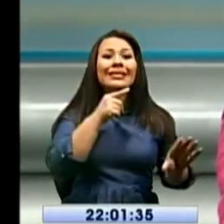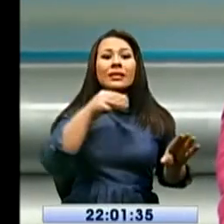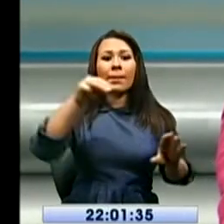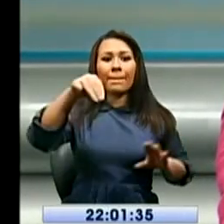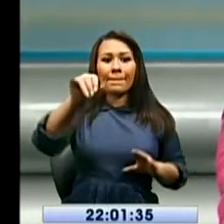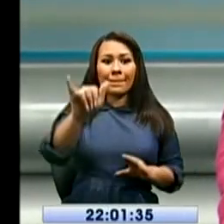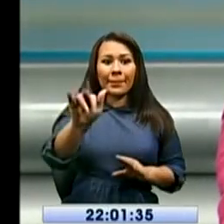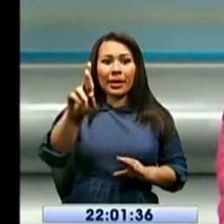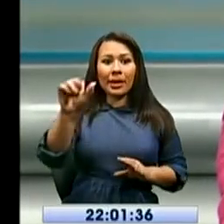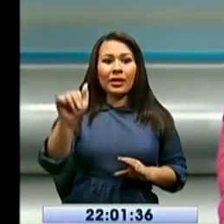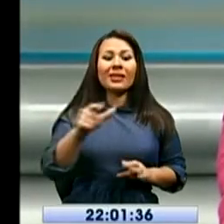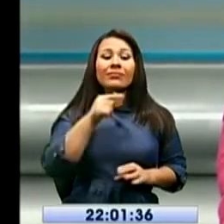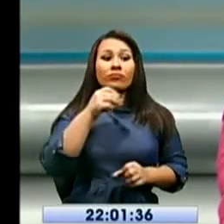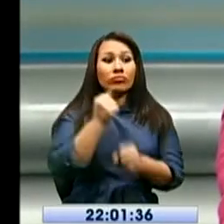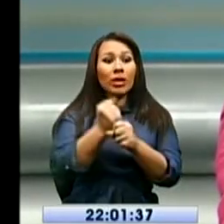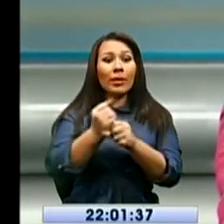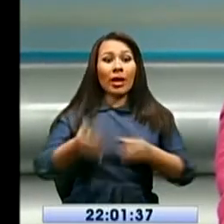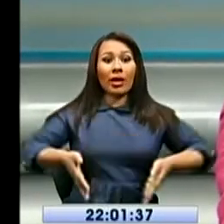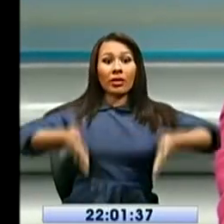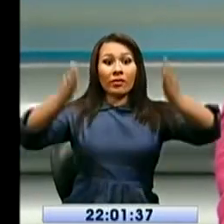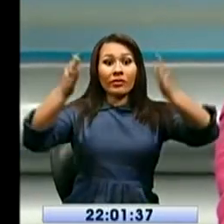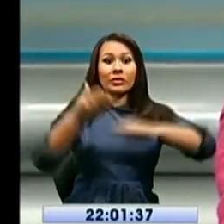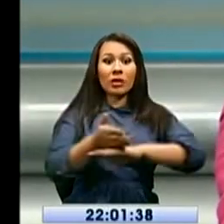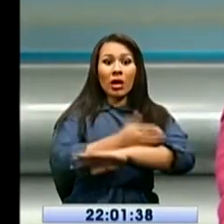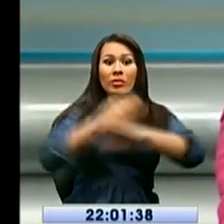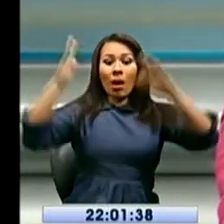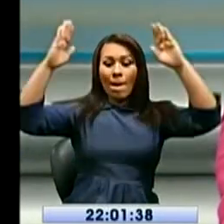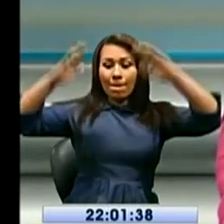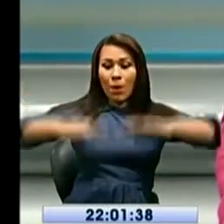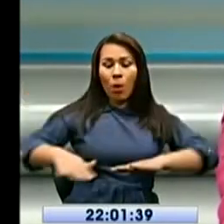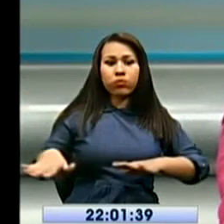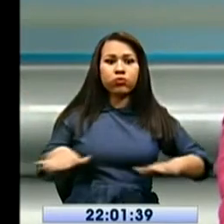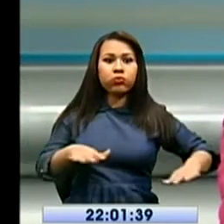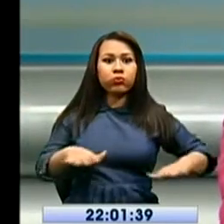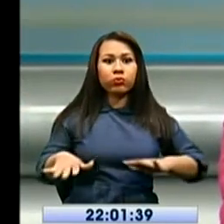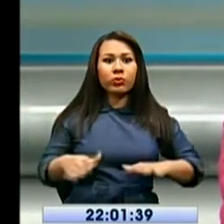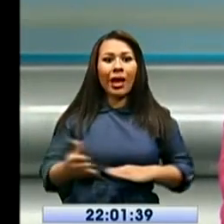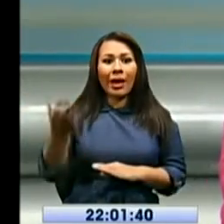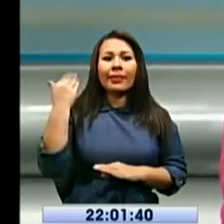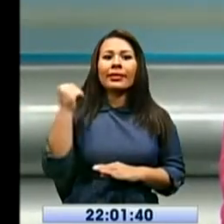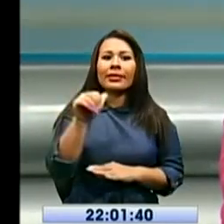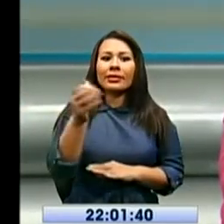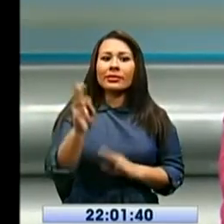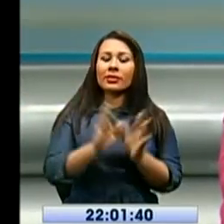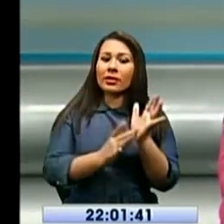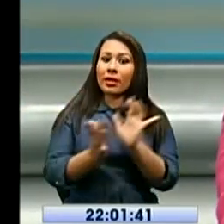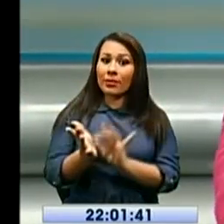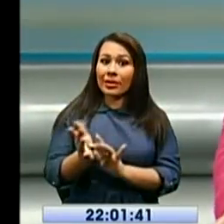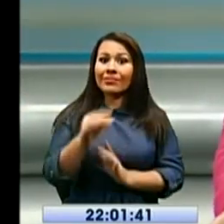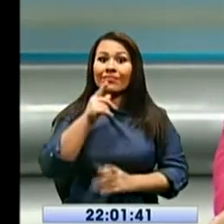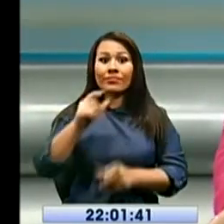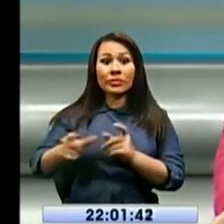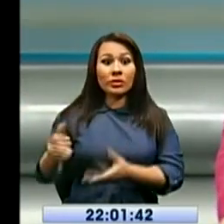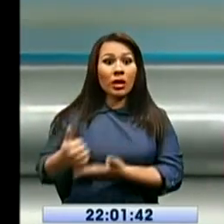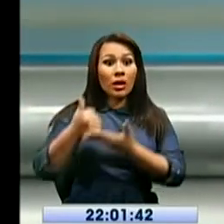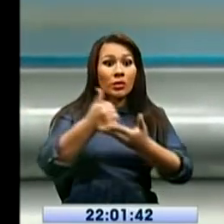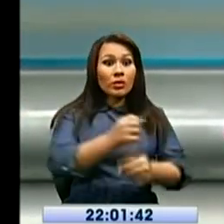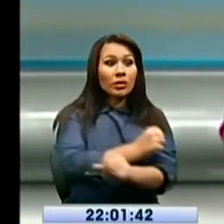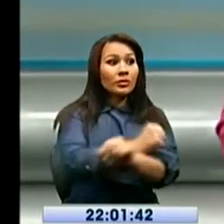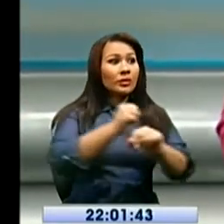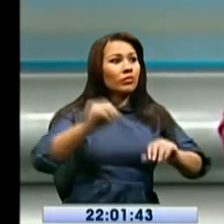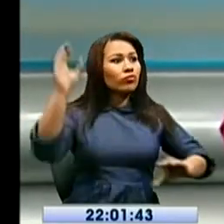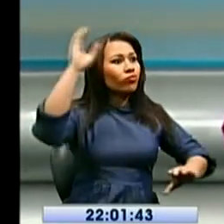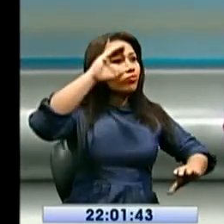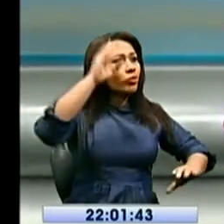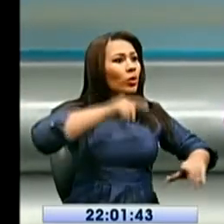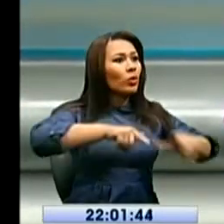quien trabajaba en un edificio que se desplomó durante el terremoto del pasado 16 de abril. Rescatistas cumplieron con el rastreo